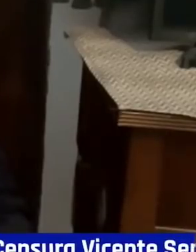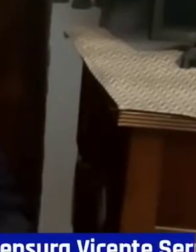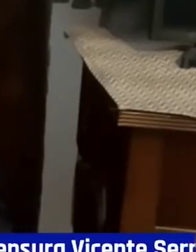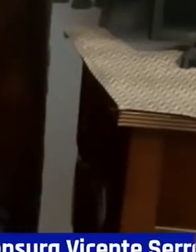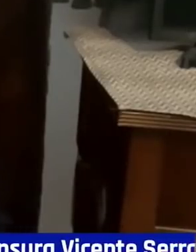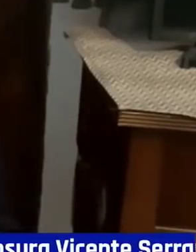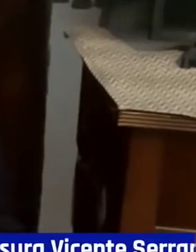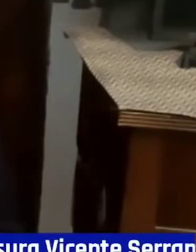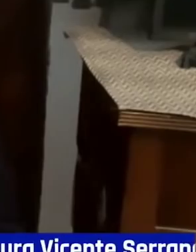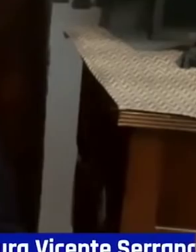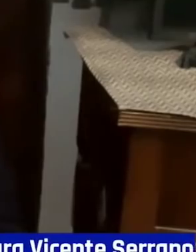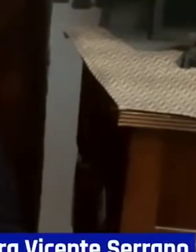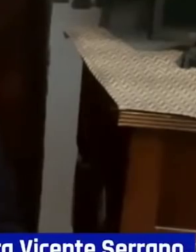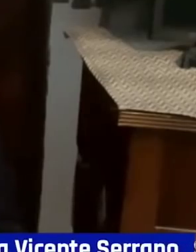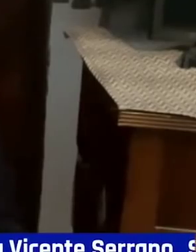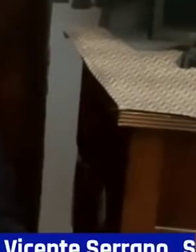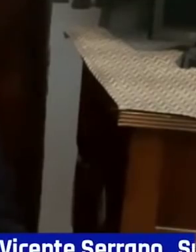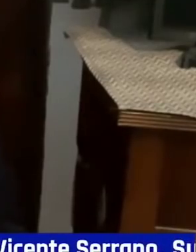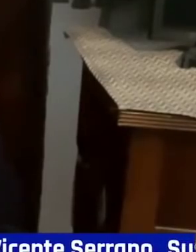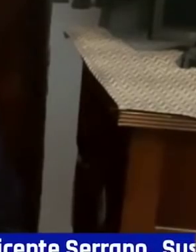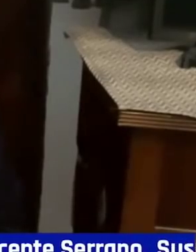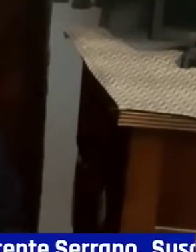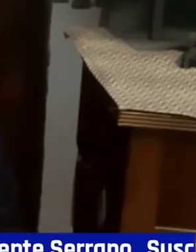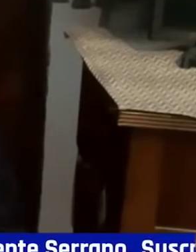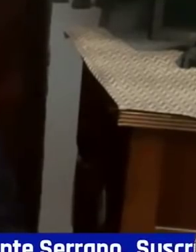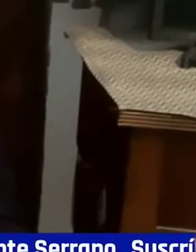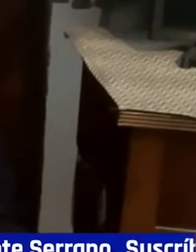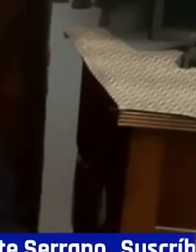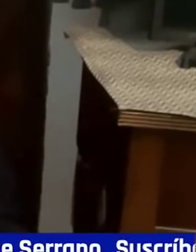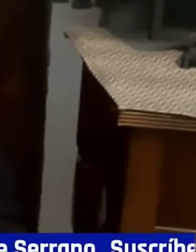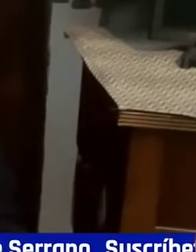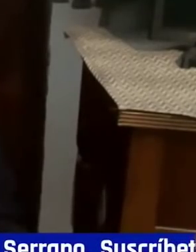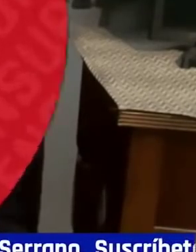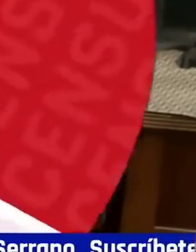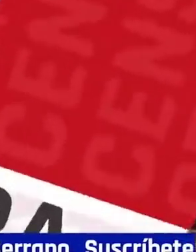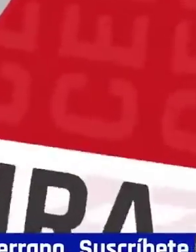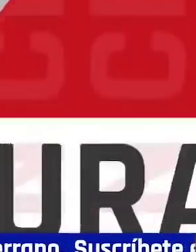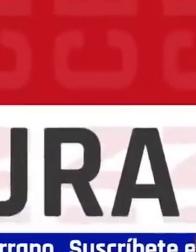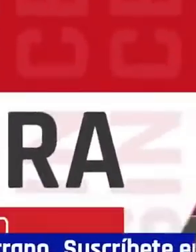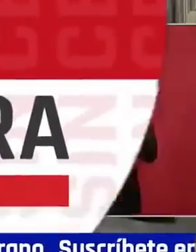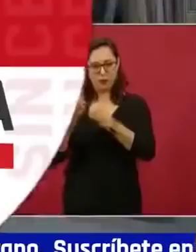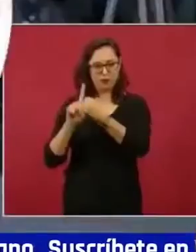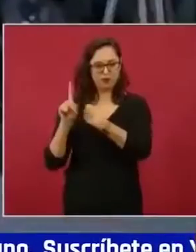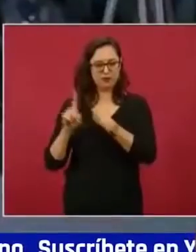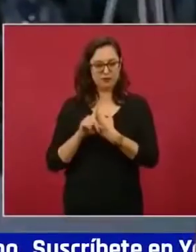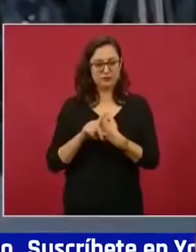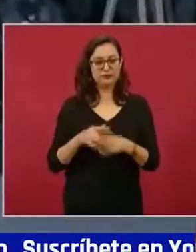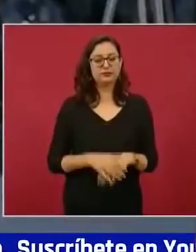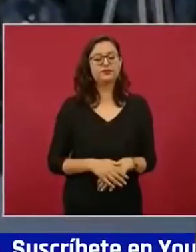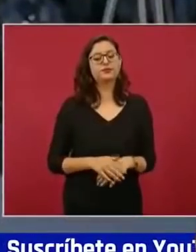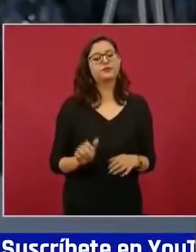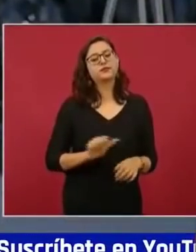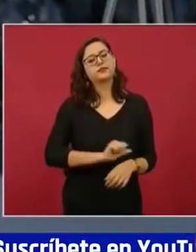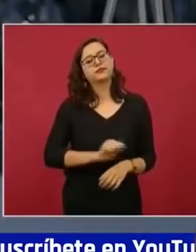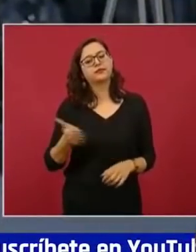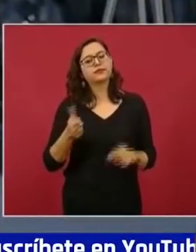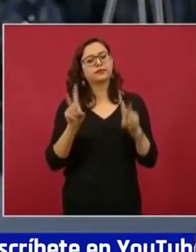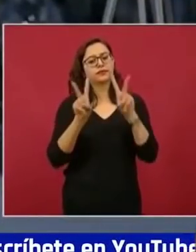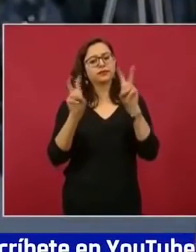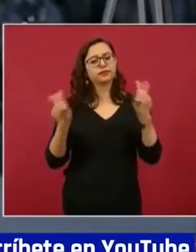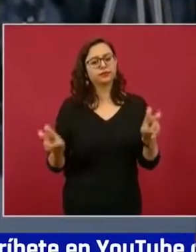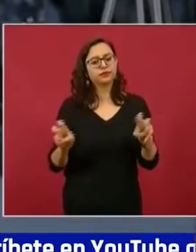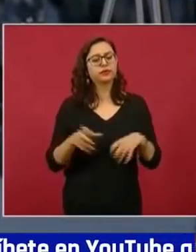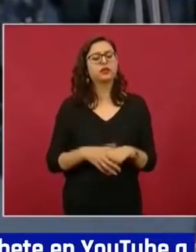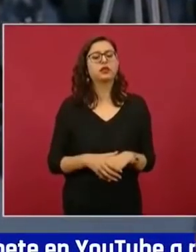X González. Vamos a ver y escuchar, querida Ceci. Hace 8 meses su gobierno presentó esta